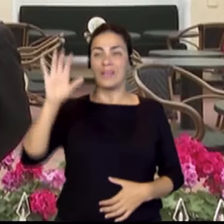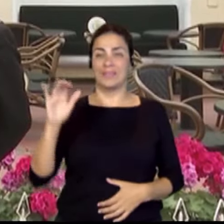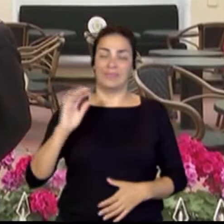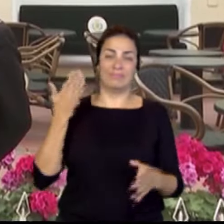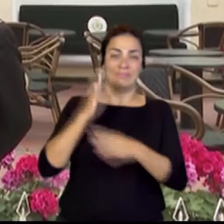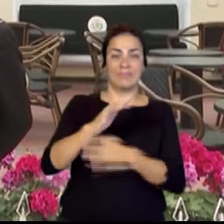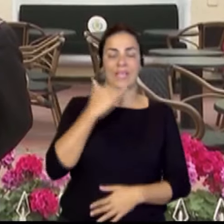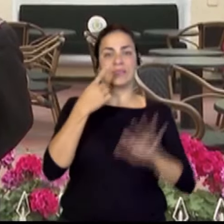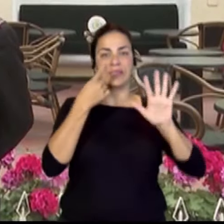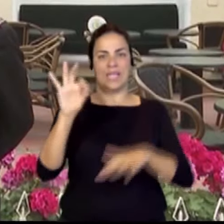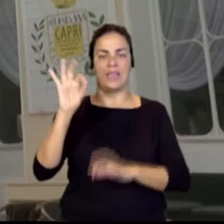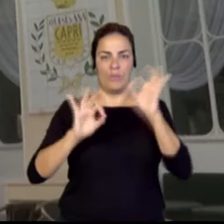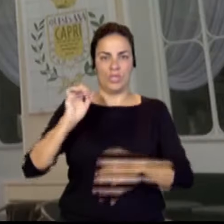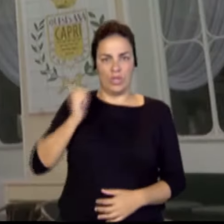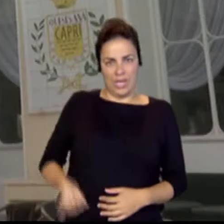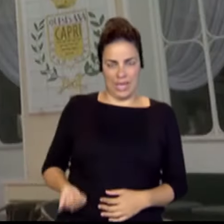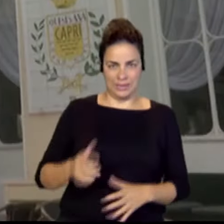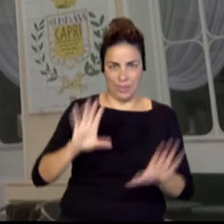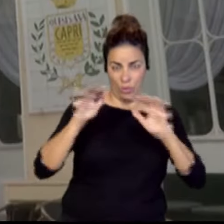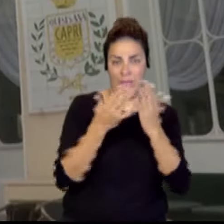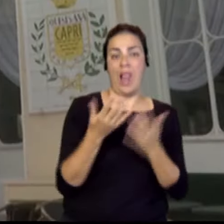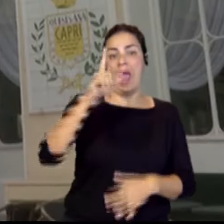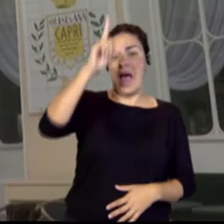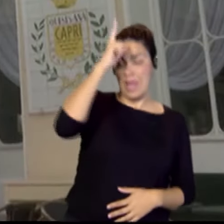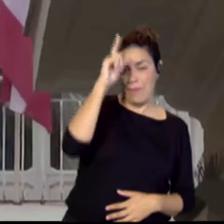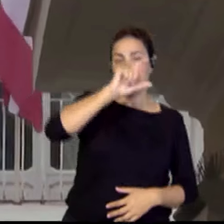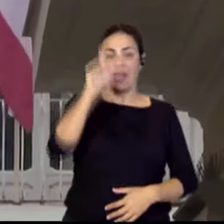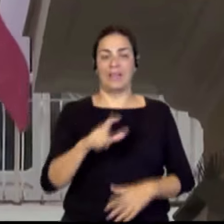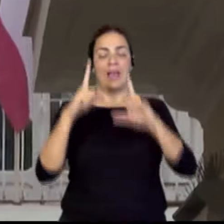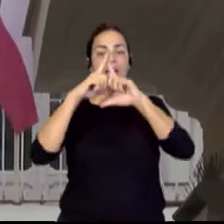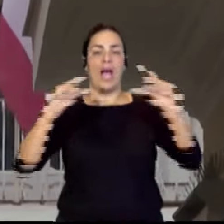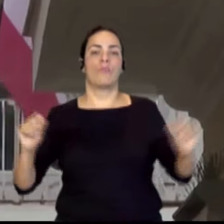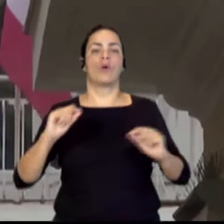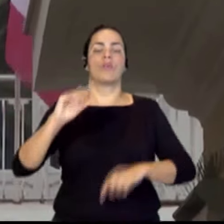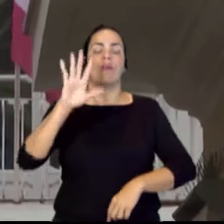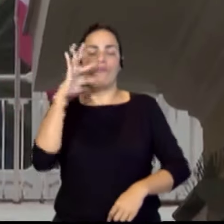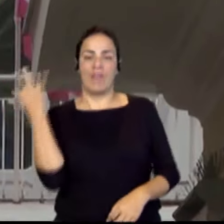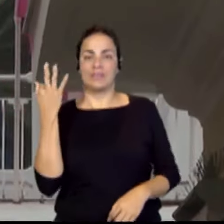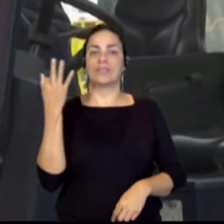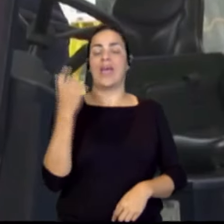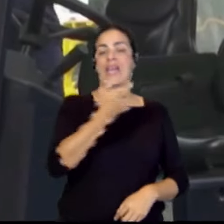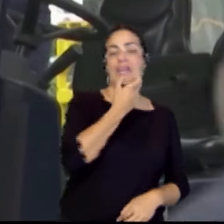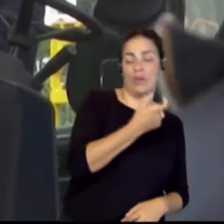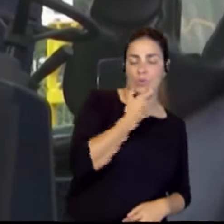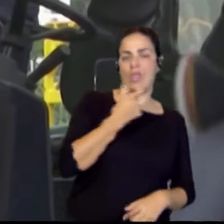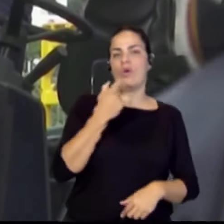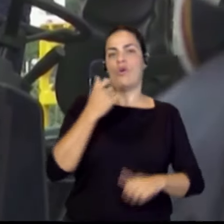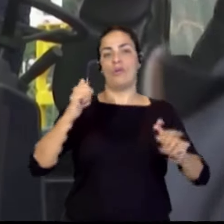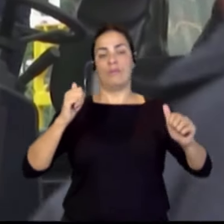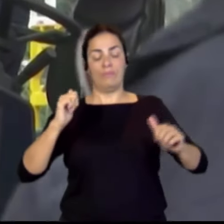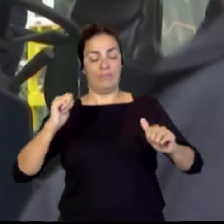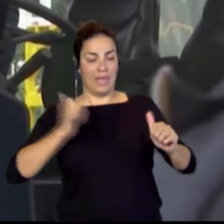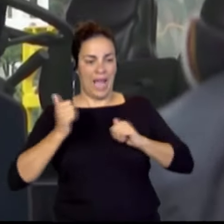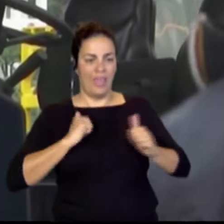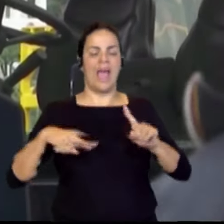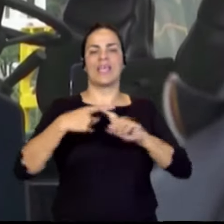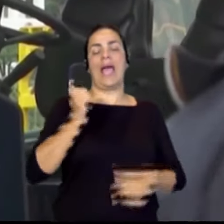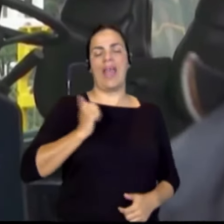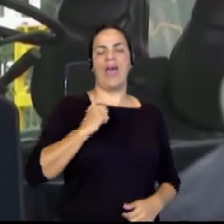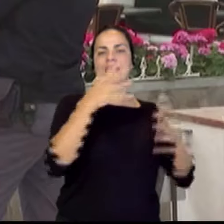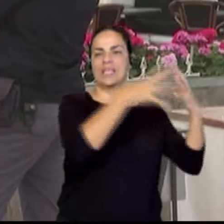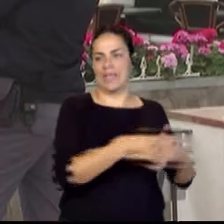mundial conformado por Alemania Italia Japón Francia Reino Unido Canadá y Estados Unidos un tema principal de su orden del